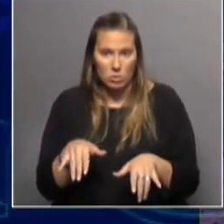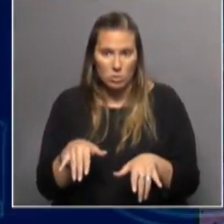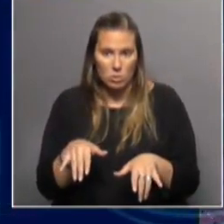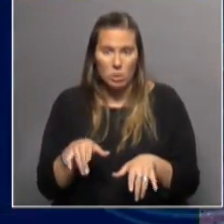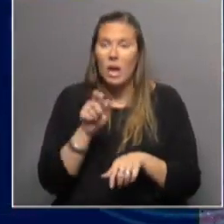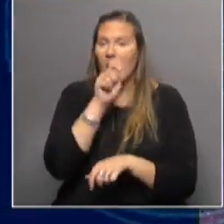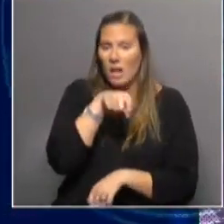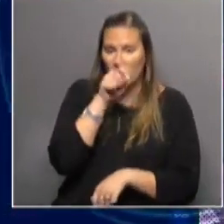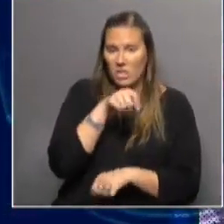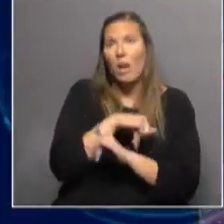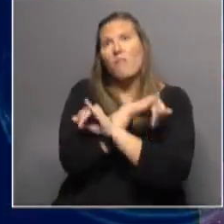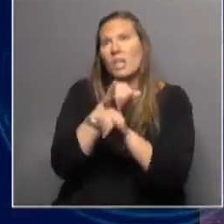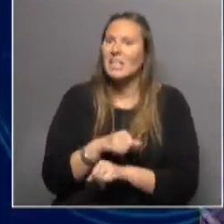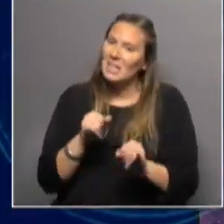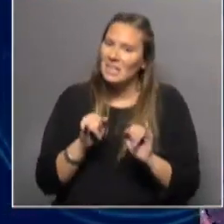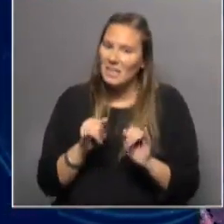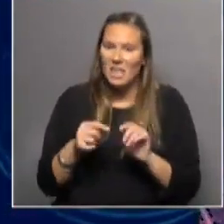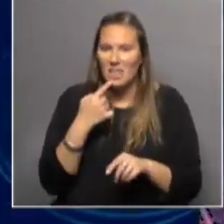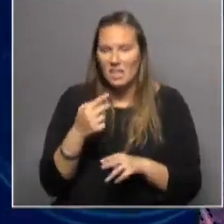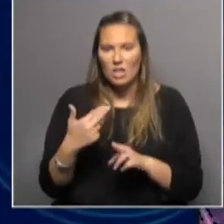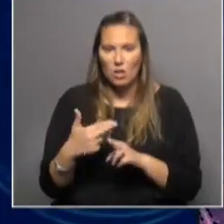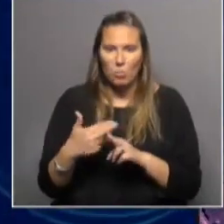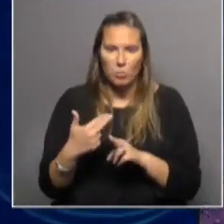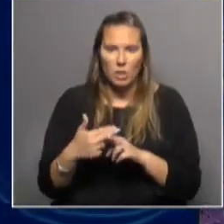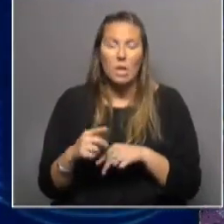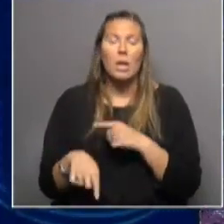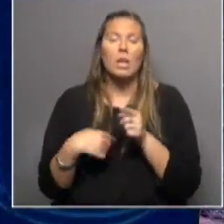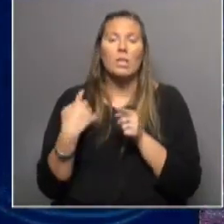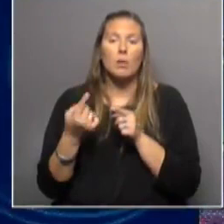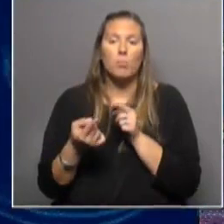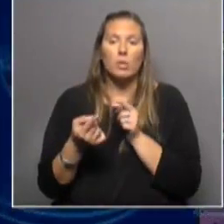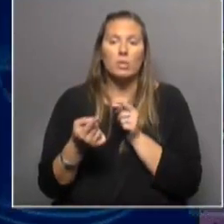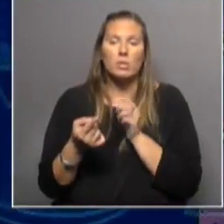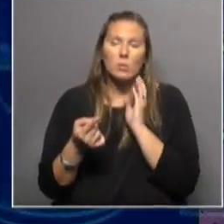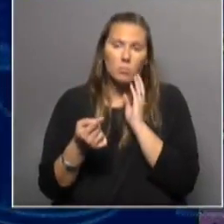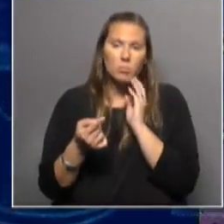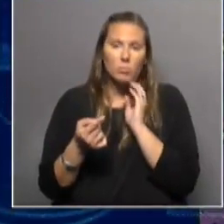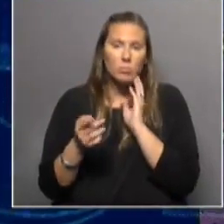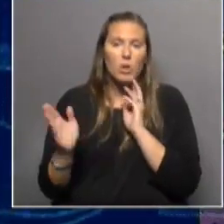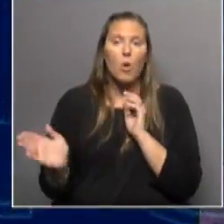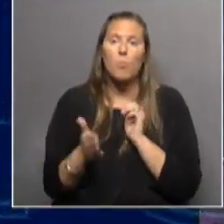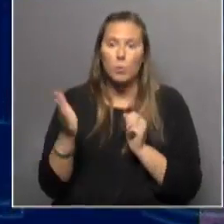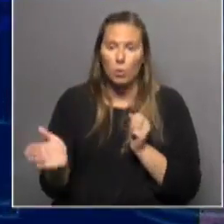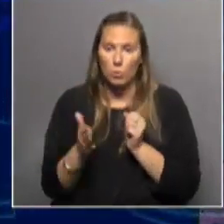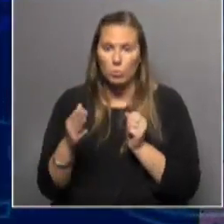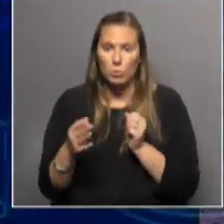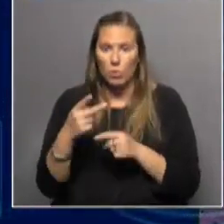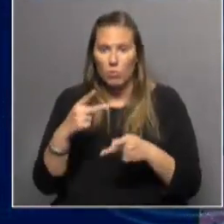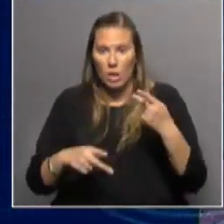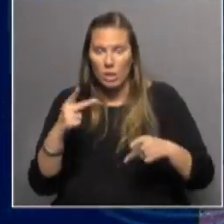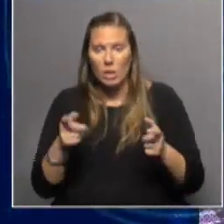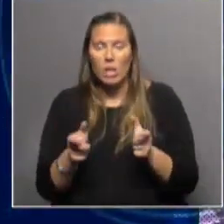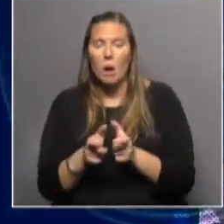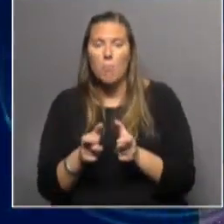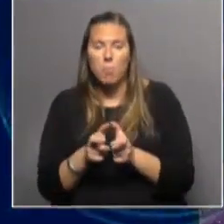gallina feliz la gallina feliz exacto y después todo lo que significa la producción de variedades de papa y